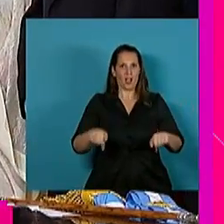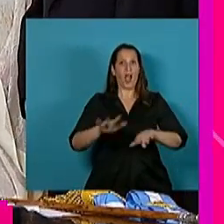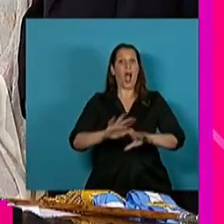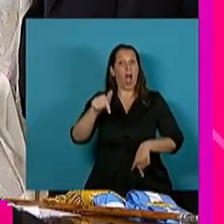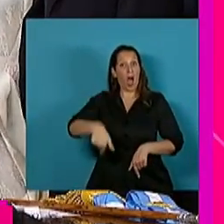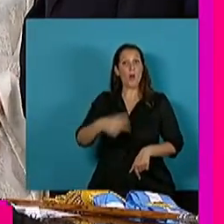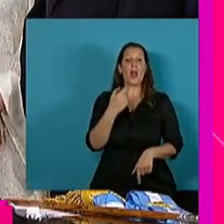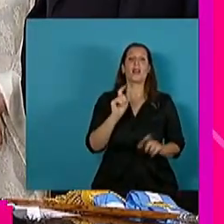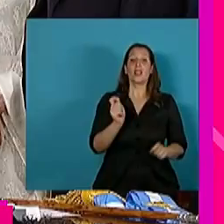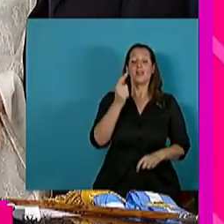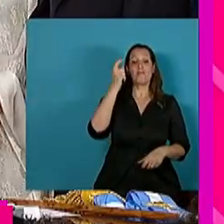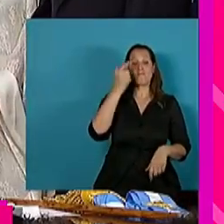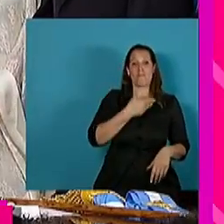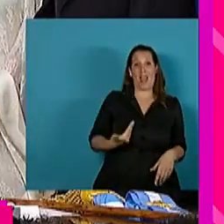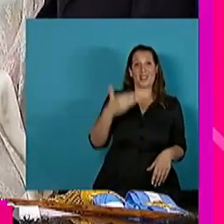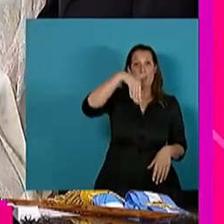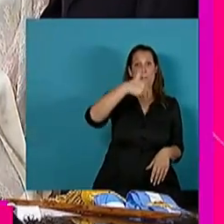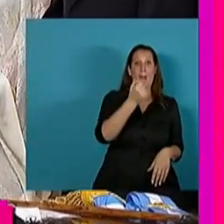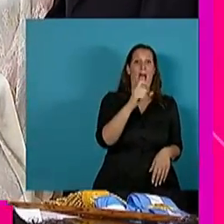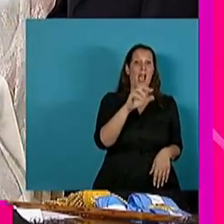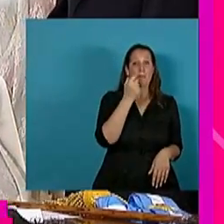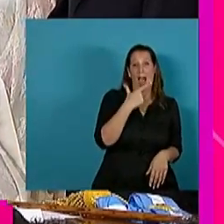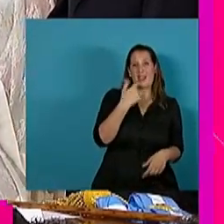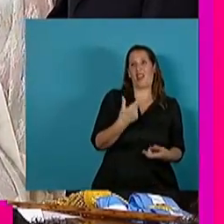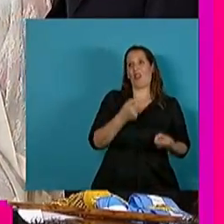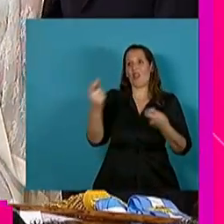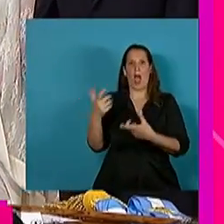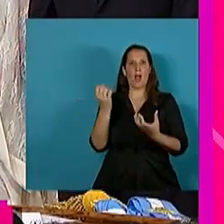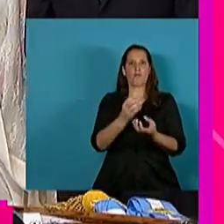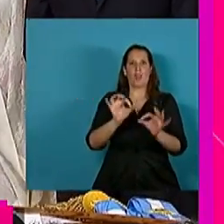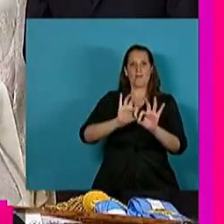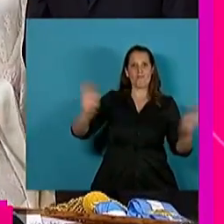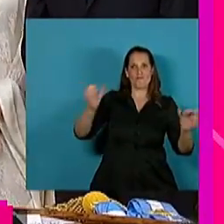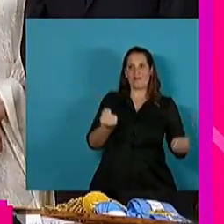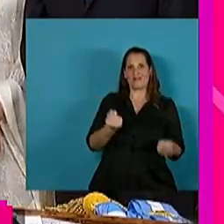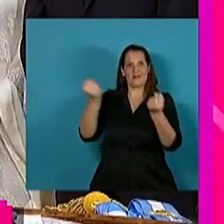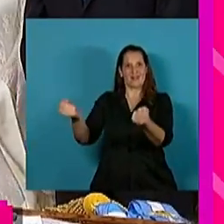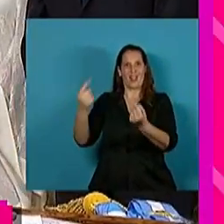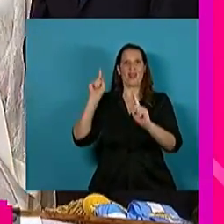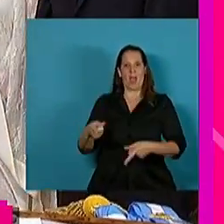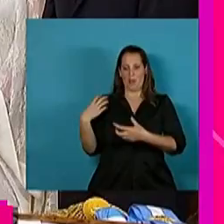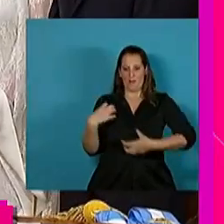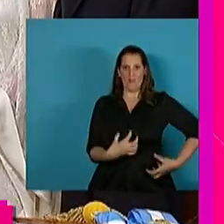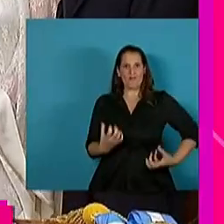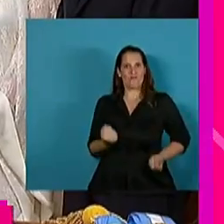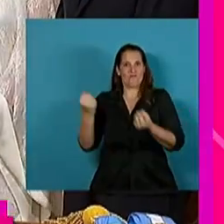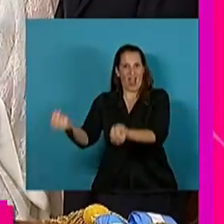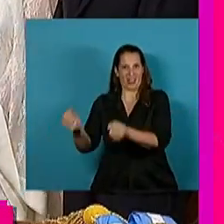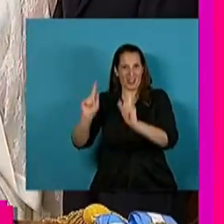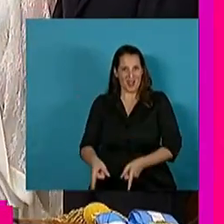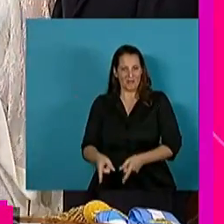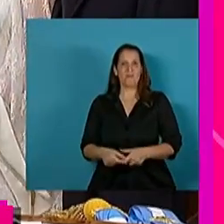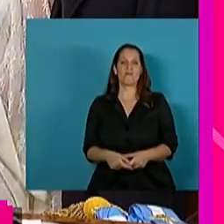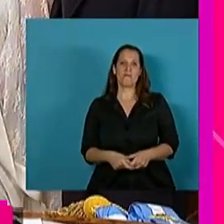Sí. ¿Vieron la sutileza del pañuelo? ¿Vieron la sutileza no. del pañuelo? El pañuelo con la bandera gay. Si lo podemos ponchar al hijo del presidente. ¿De qué se puso? Presten atención. La bandera.